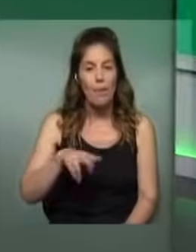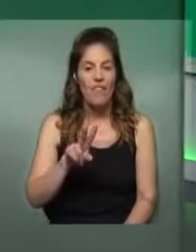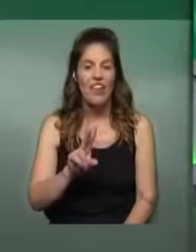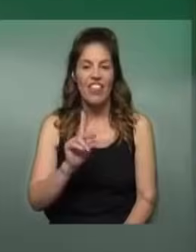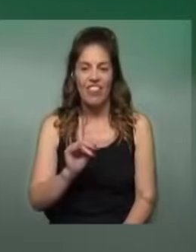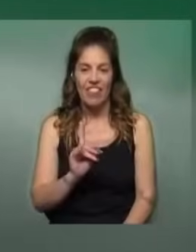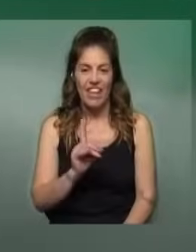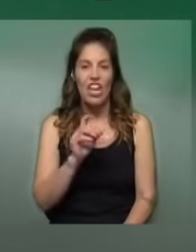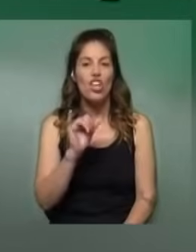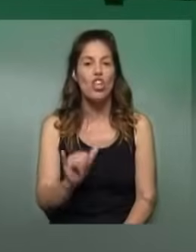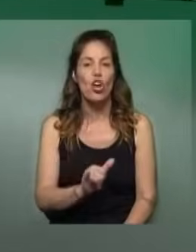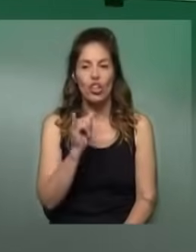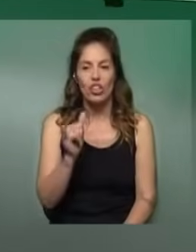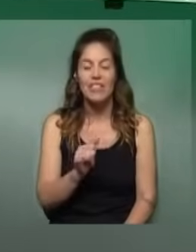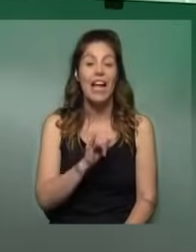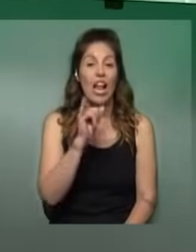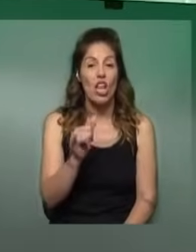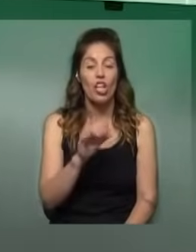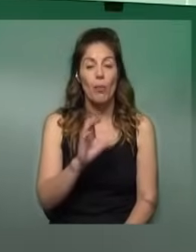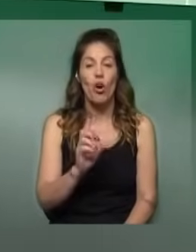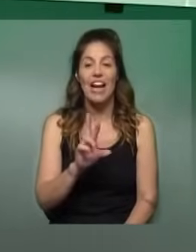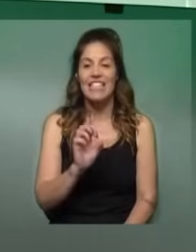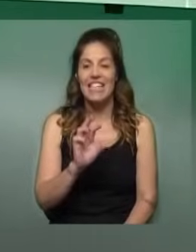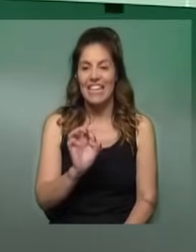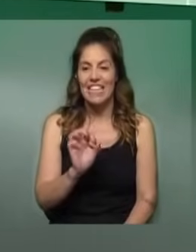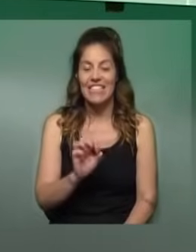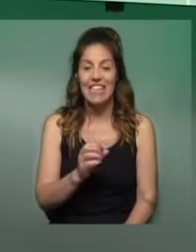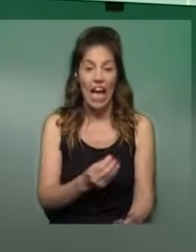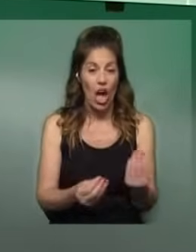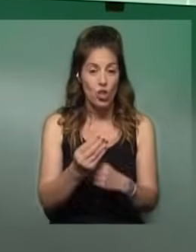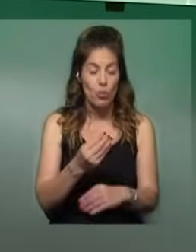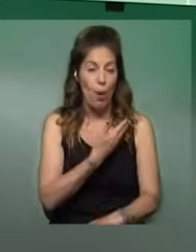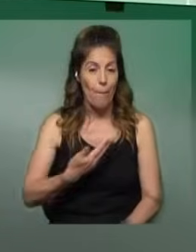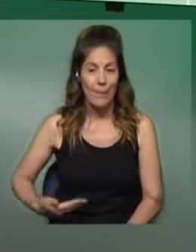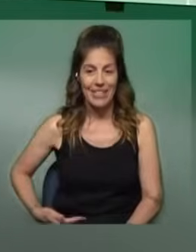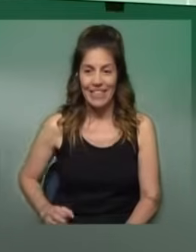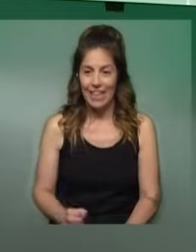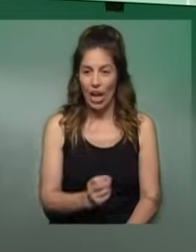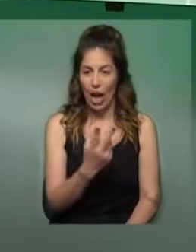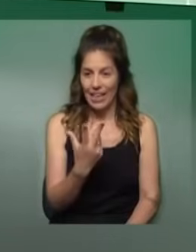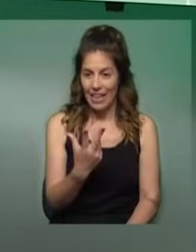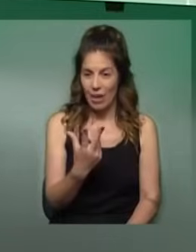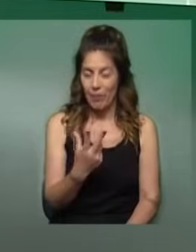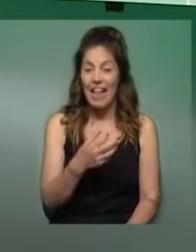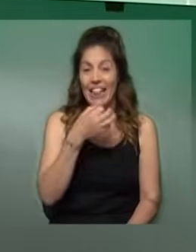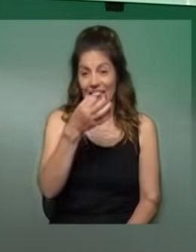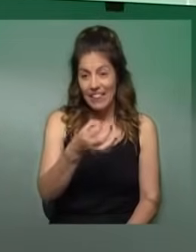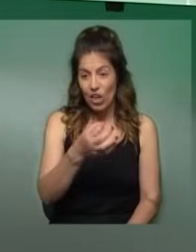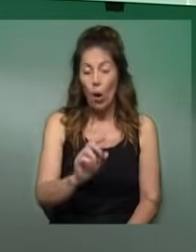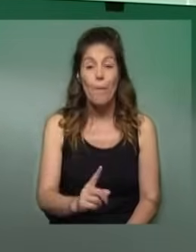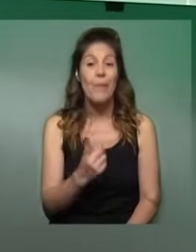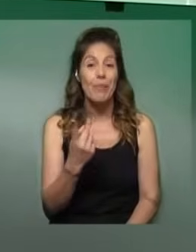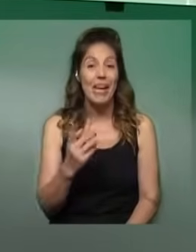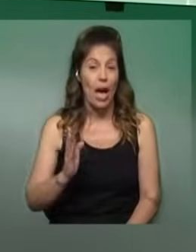y les contamos que Virginia Cáceres asumió como presidenta del codicen de de la anep y destacó que es la